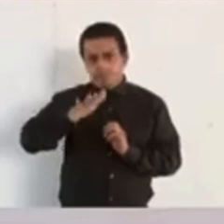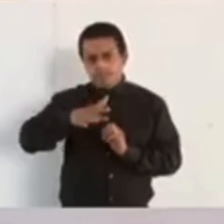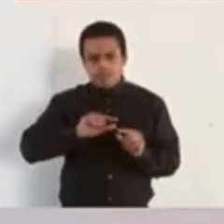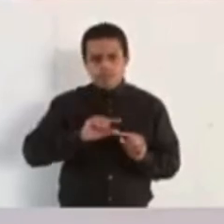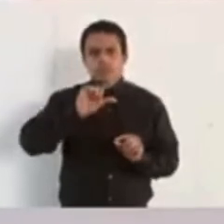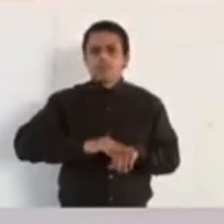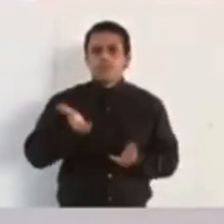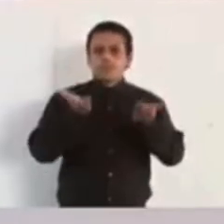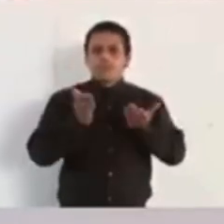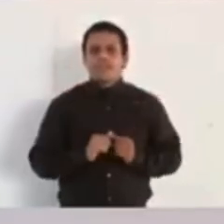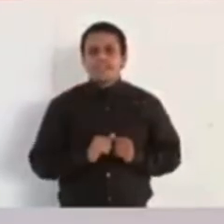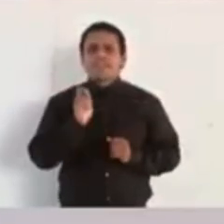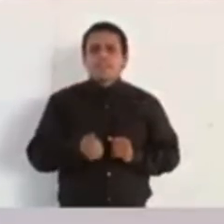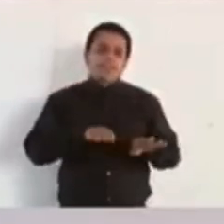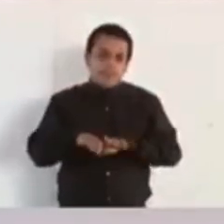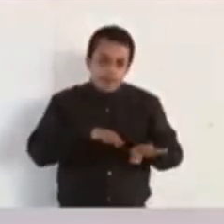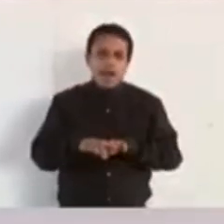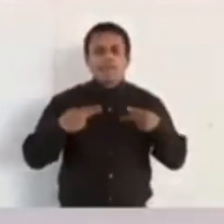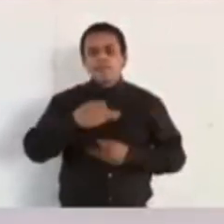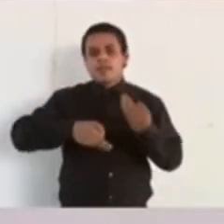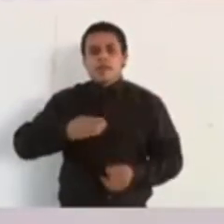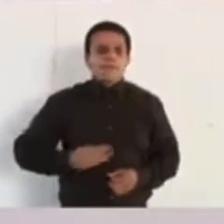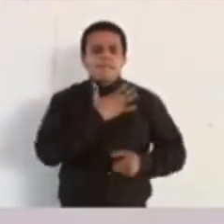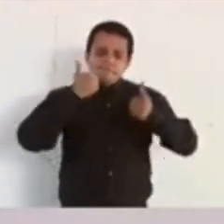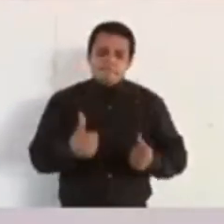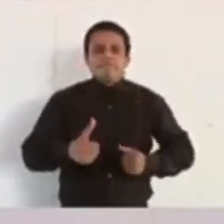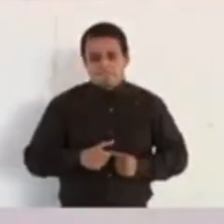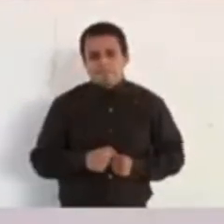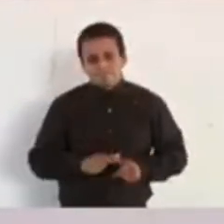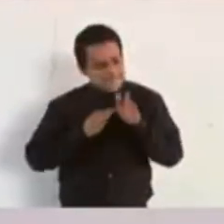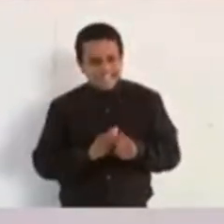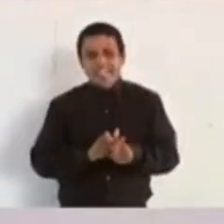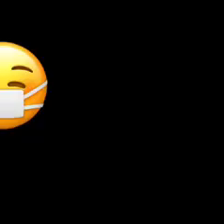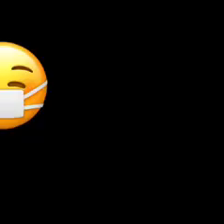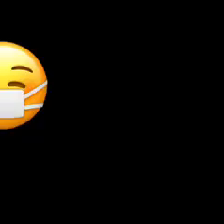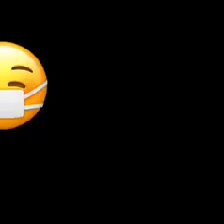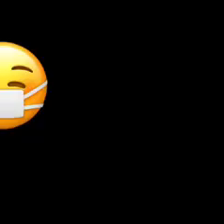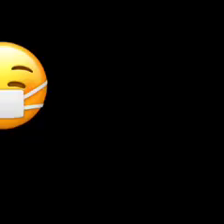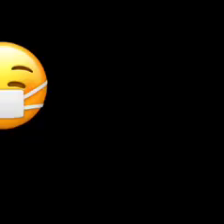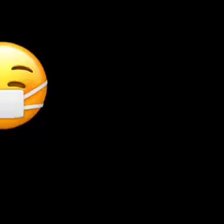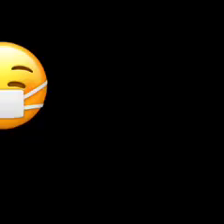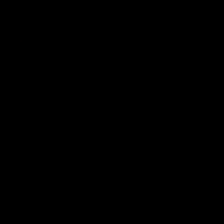mínimo. Y eso es empleo y es bienestar. Y vamos a seguir adelante.